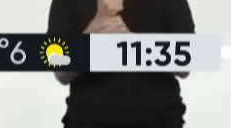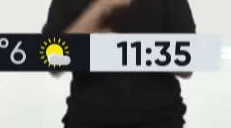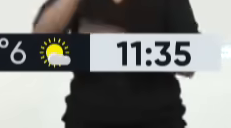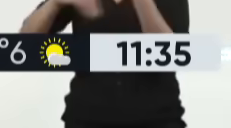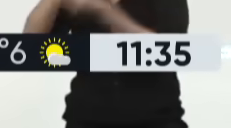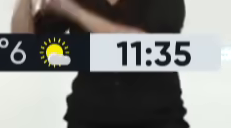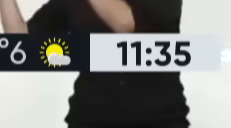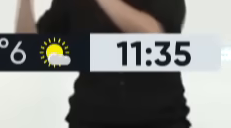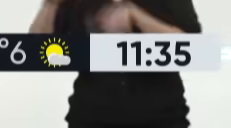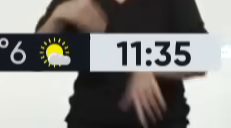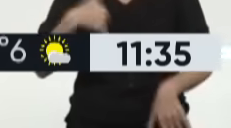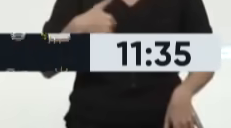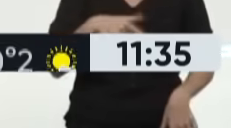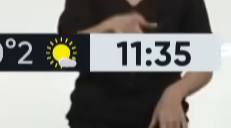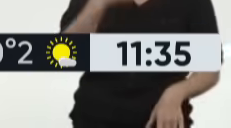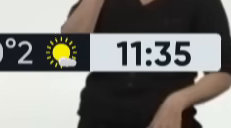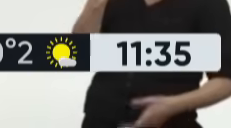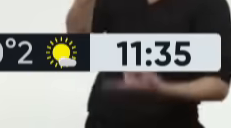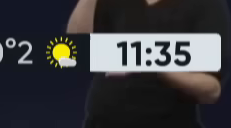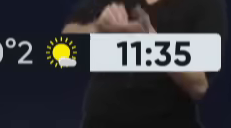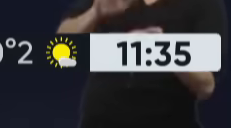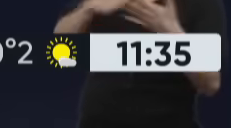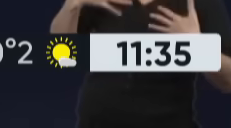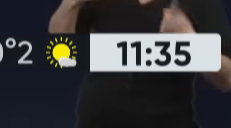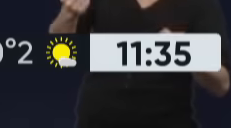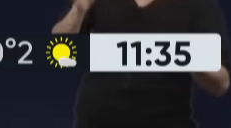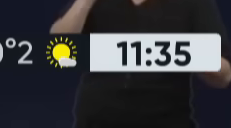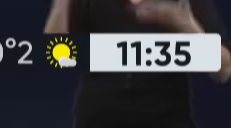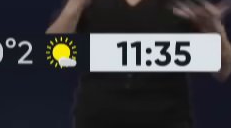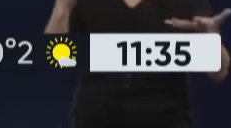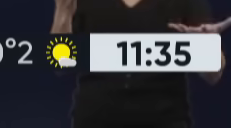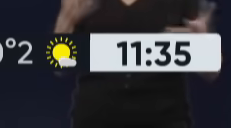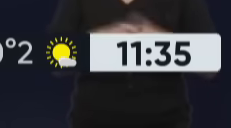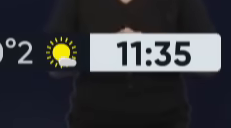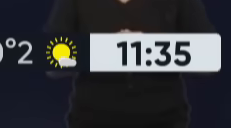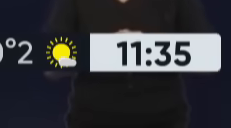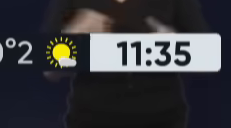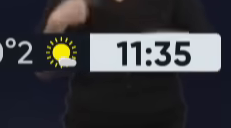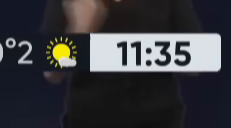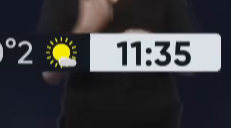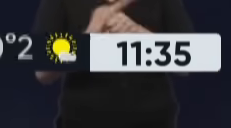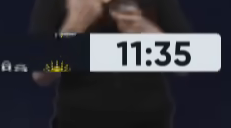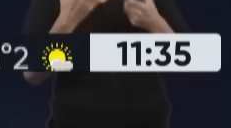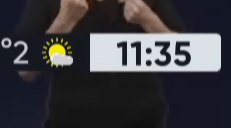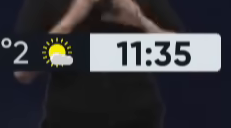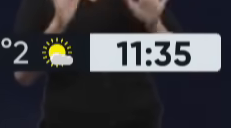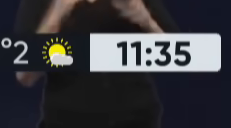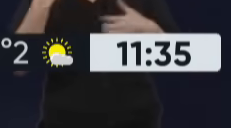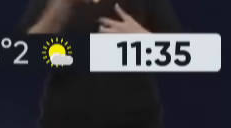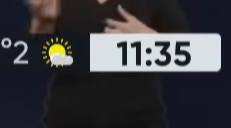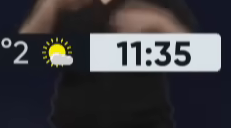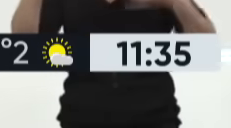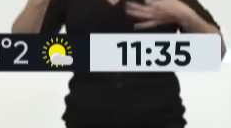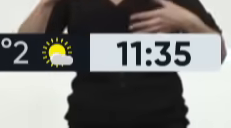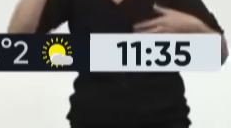¿Su estado de salud, a su situación en general, algo que se pueda comentar? No te puedo comentar nada, pero están en buen estado de salud. Bien,